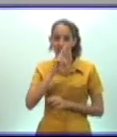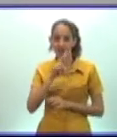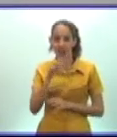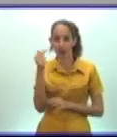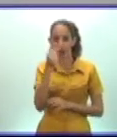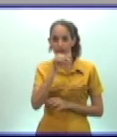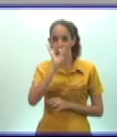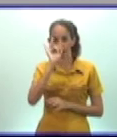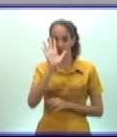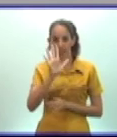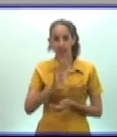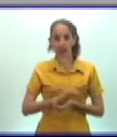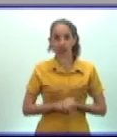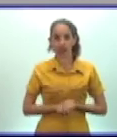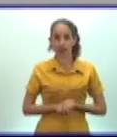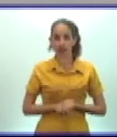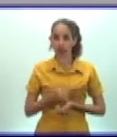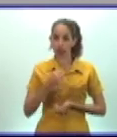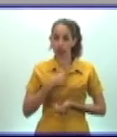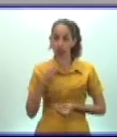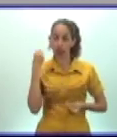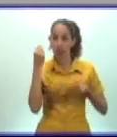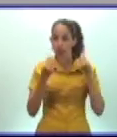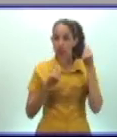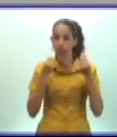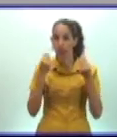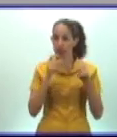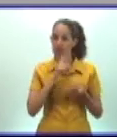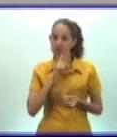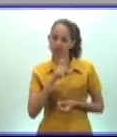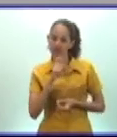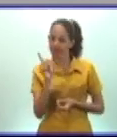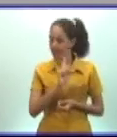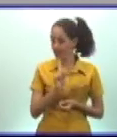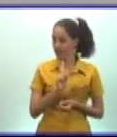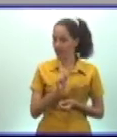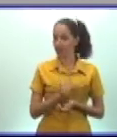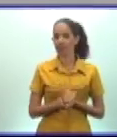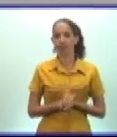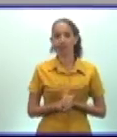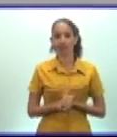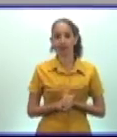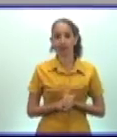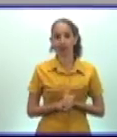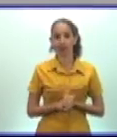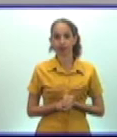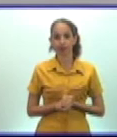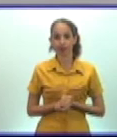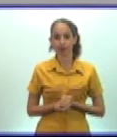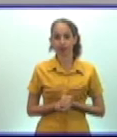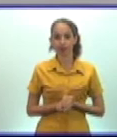75. Espero que no les resulte difícil hacer la tarea.